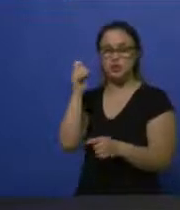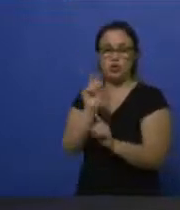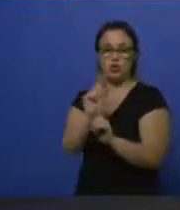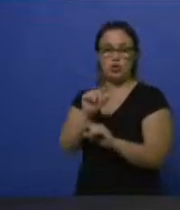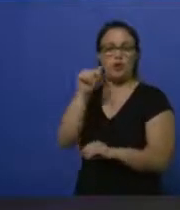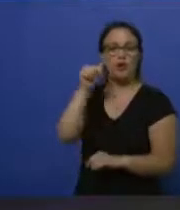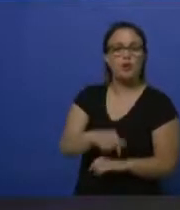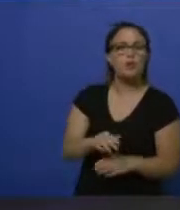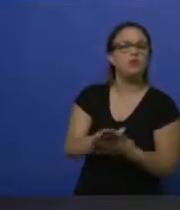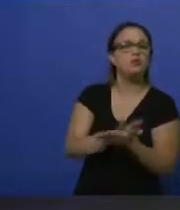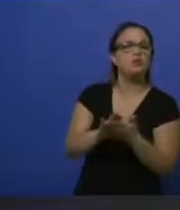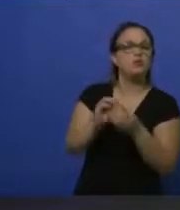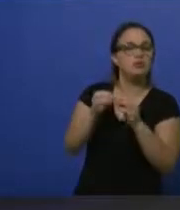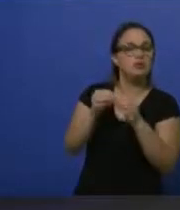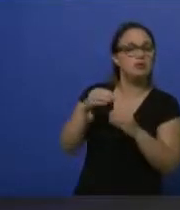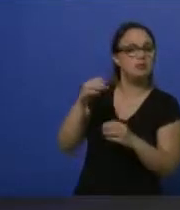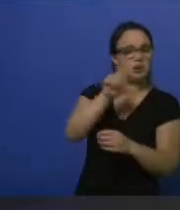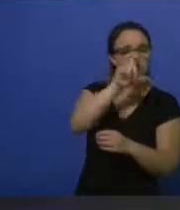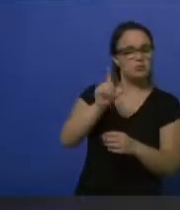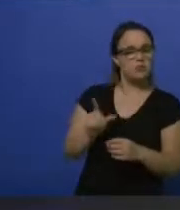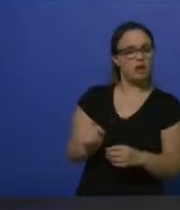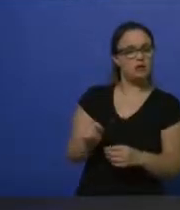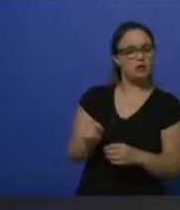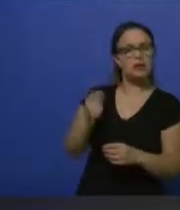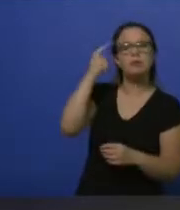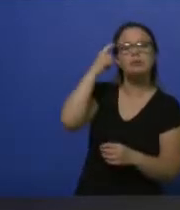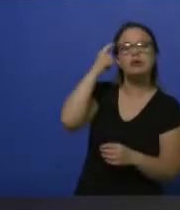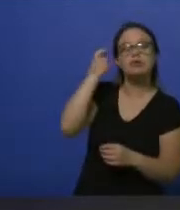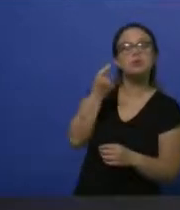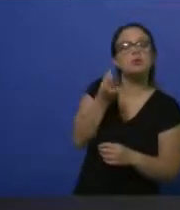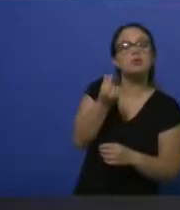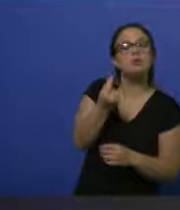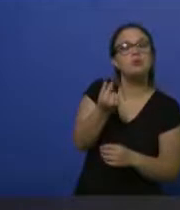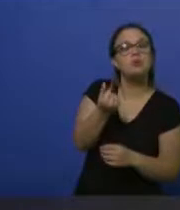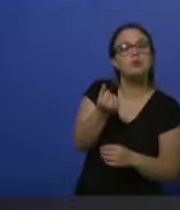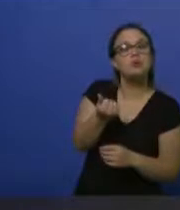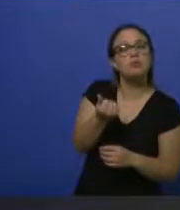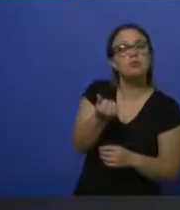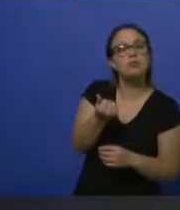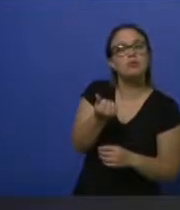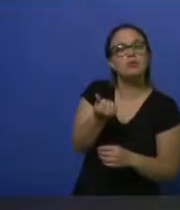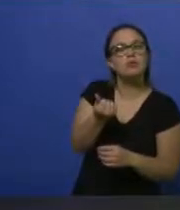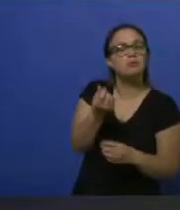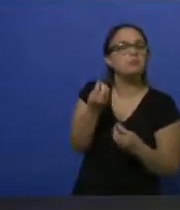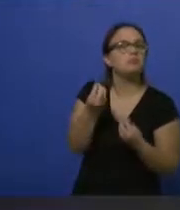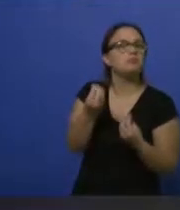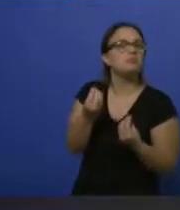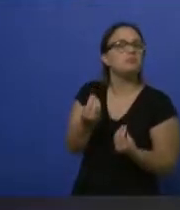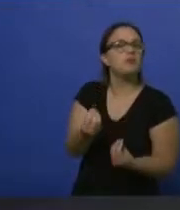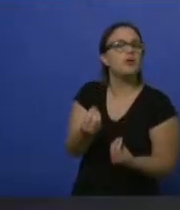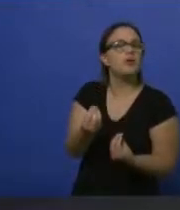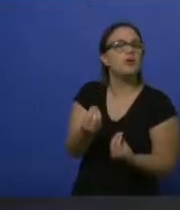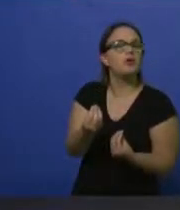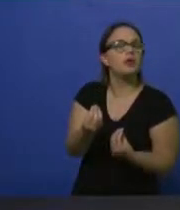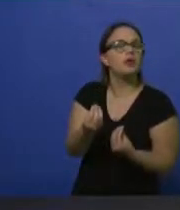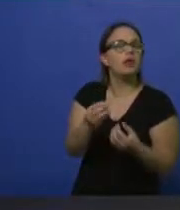crisis en el país. Digo, pensándolo desde el punto de vista económico, leo absolutamente en lo político y por qué la intencionalidad que... pudiera llegar a tener